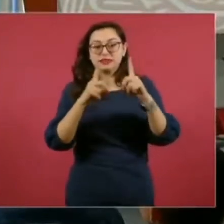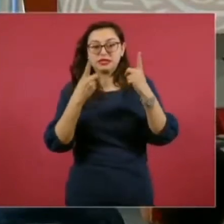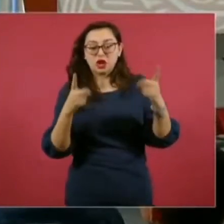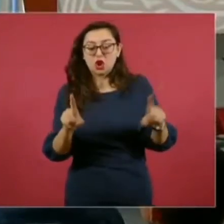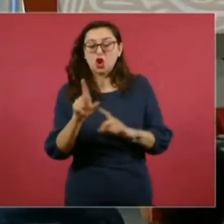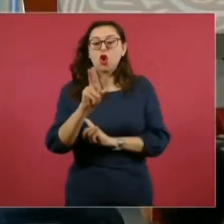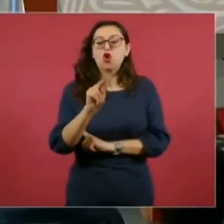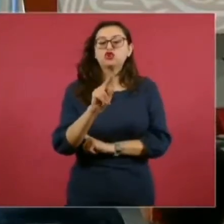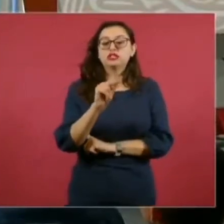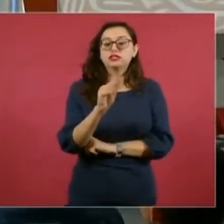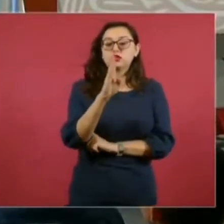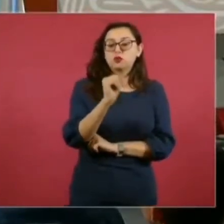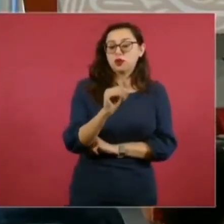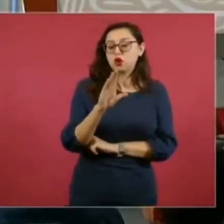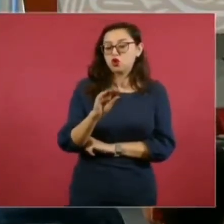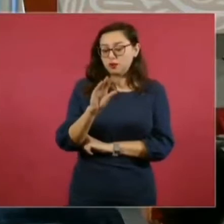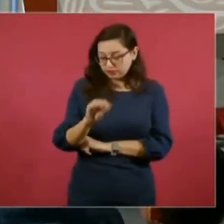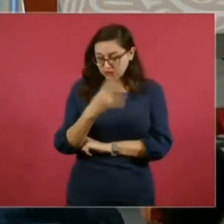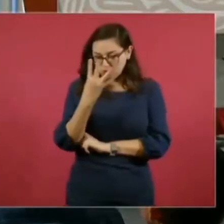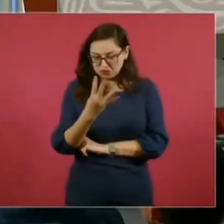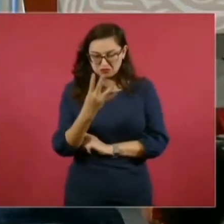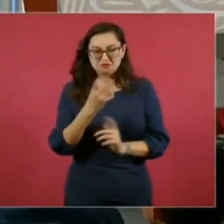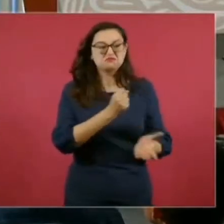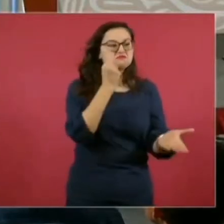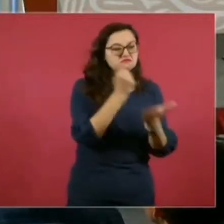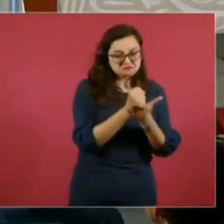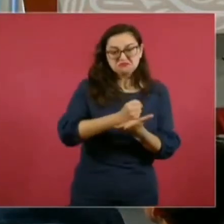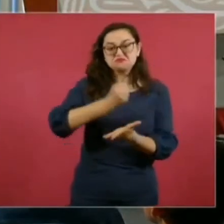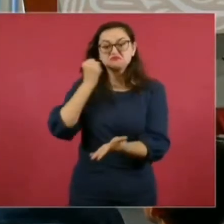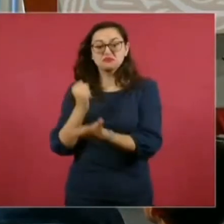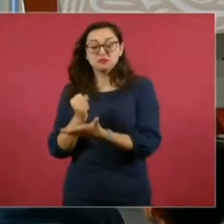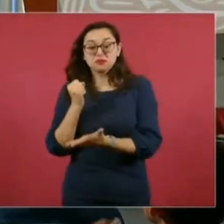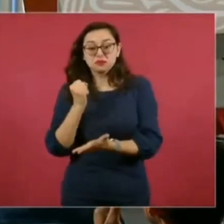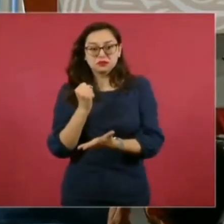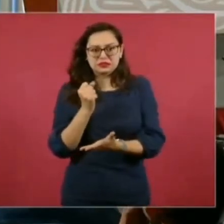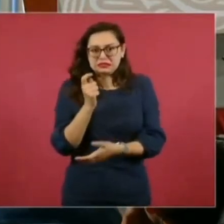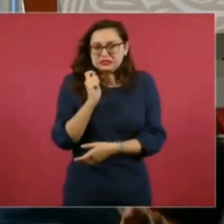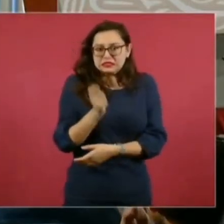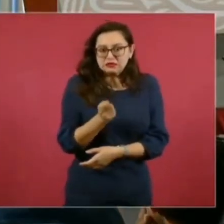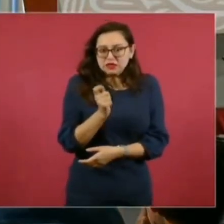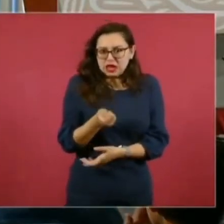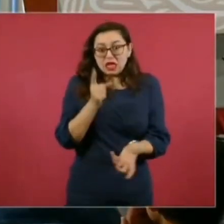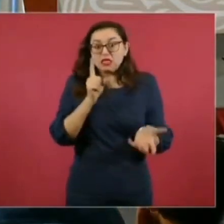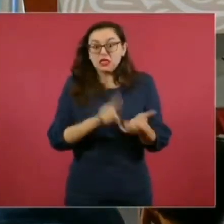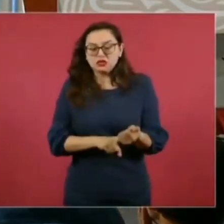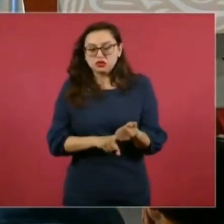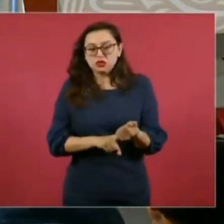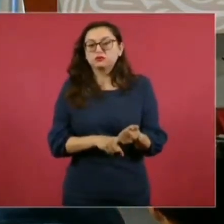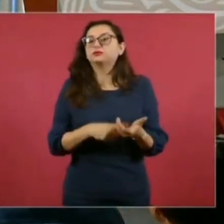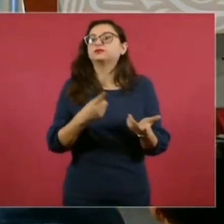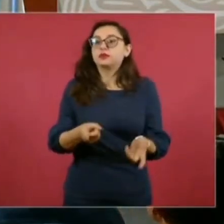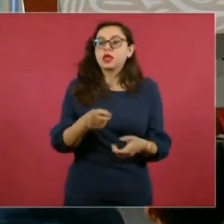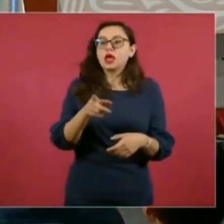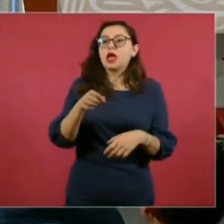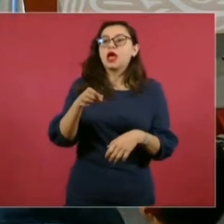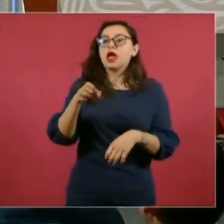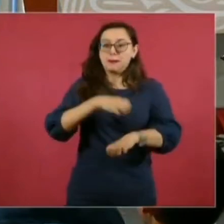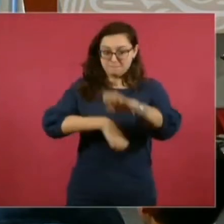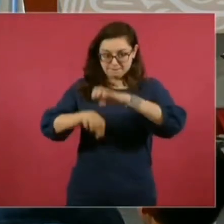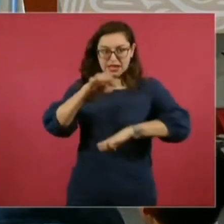89-94, que permitió la venta de importantes empresas públicas al sector